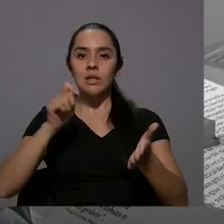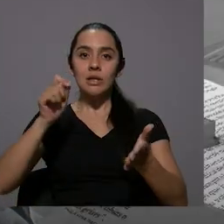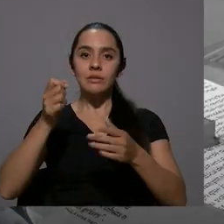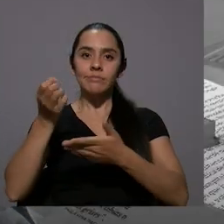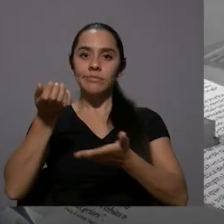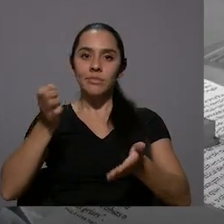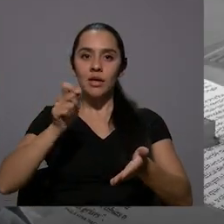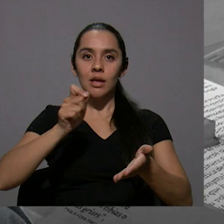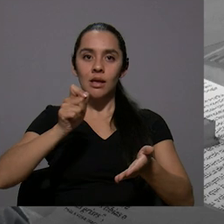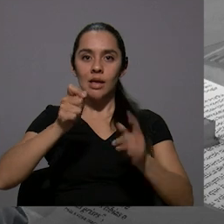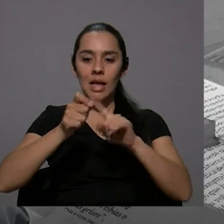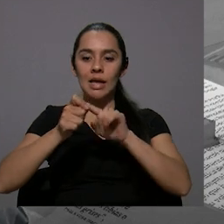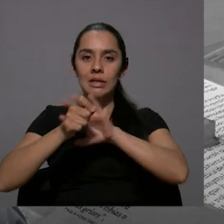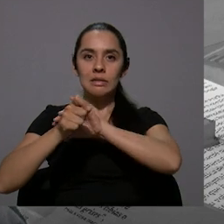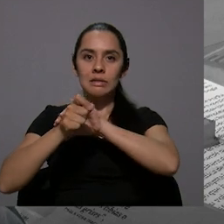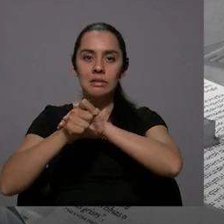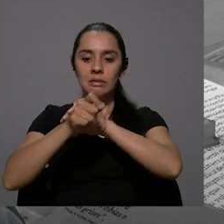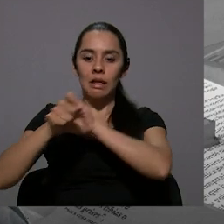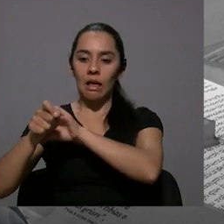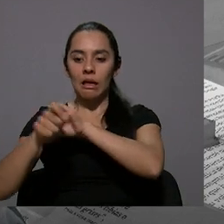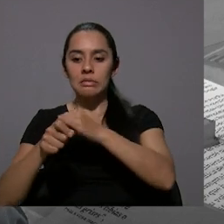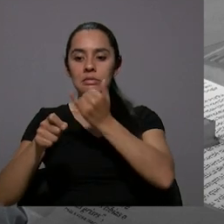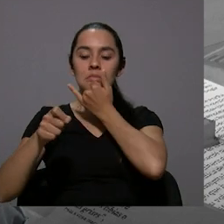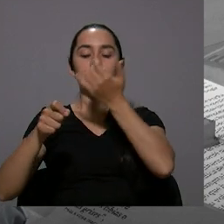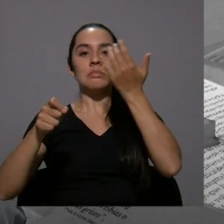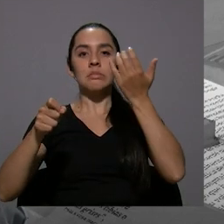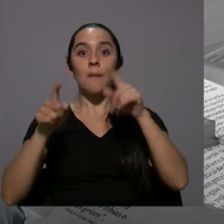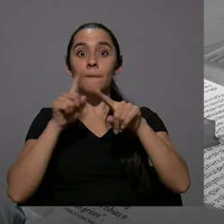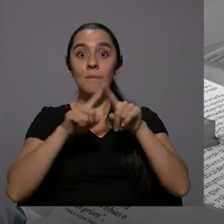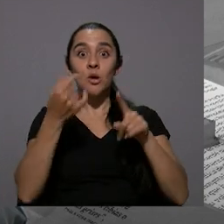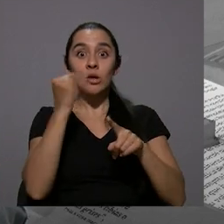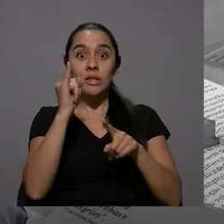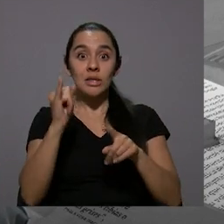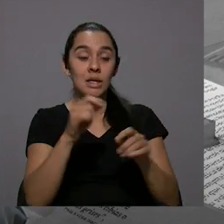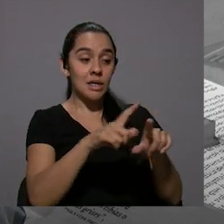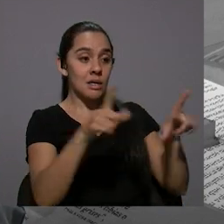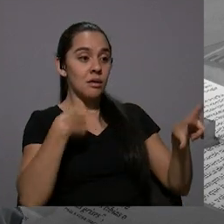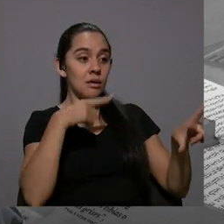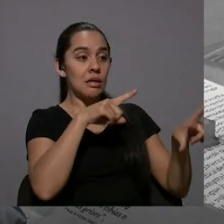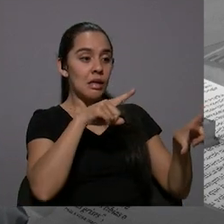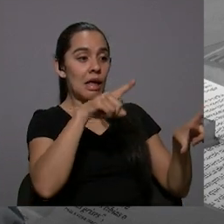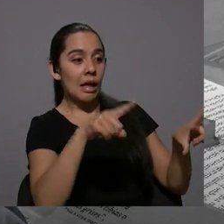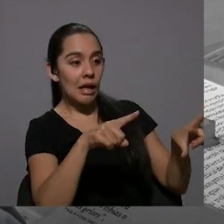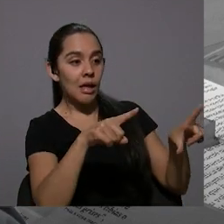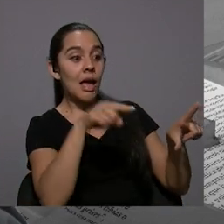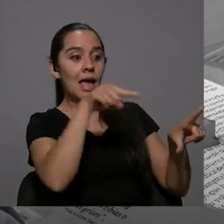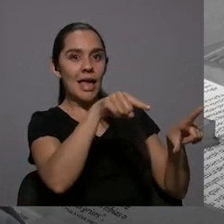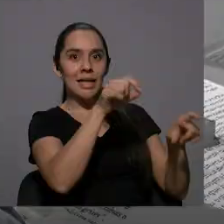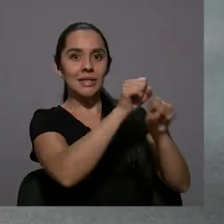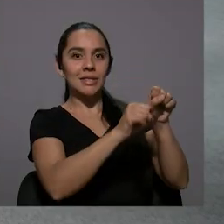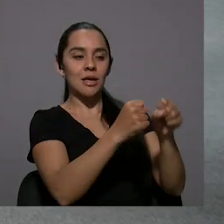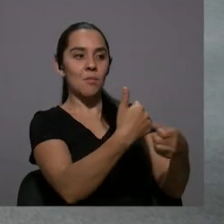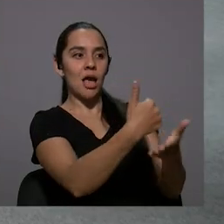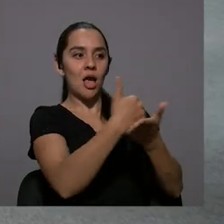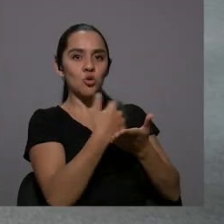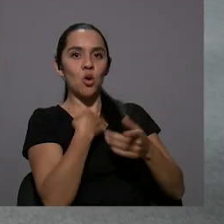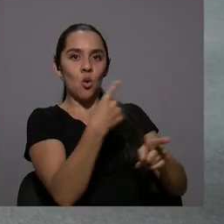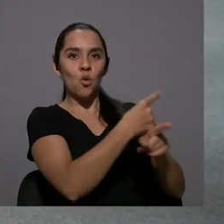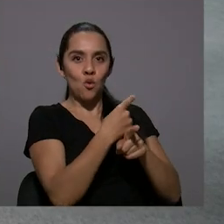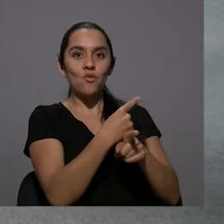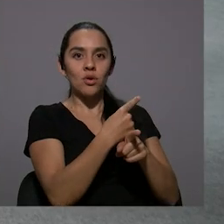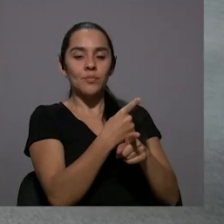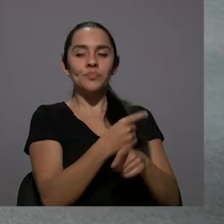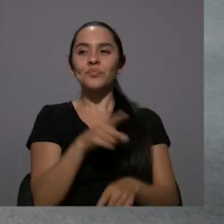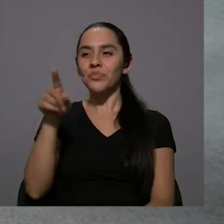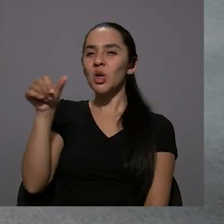involuntario porque la marca se le corre en esto no porque si si tocó algo que no el sistema le da la posibilidad de corregir y la otra